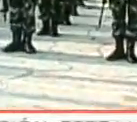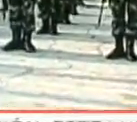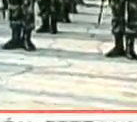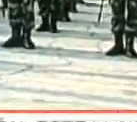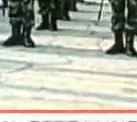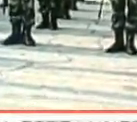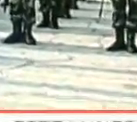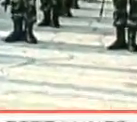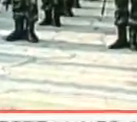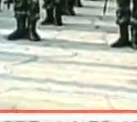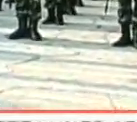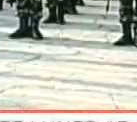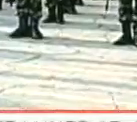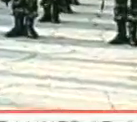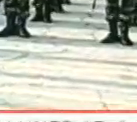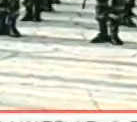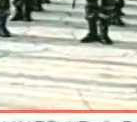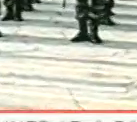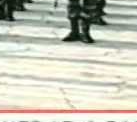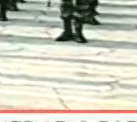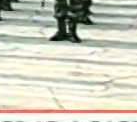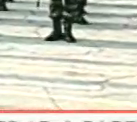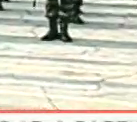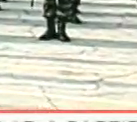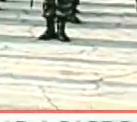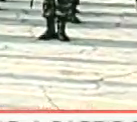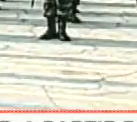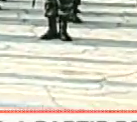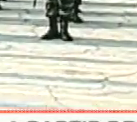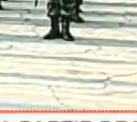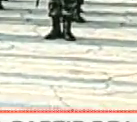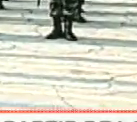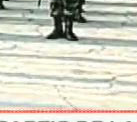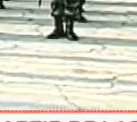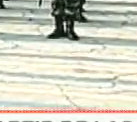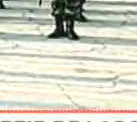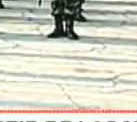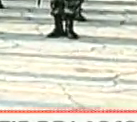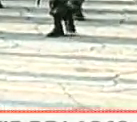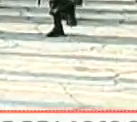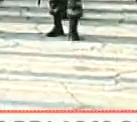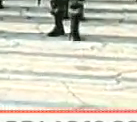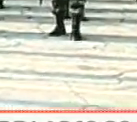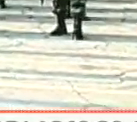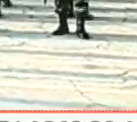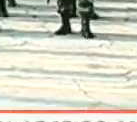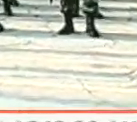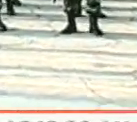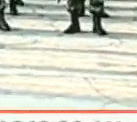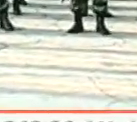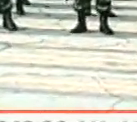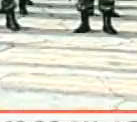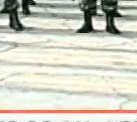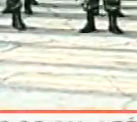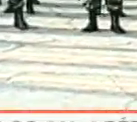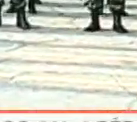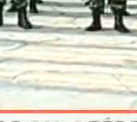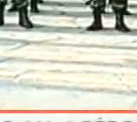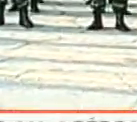Mande a discreción, jefe de la parada, por favor. ¡A discreción!